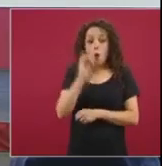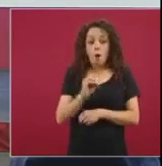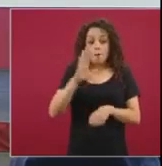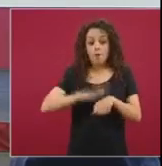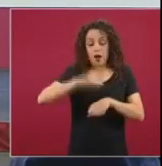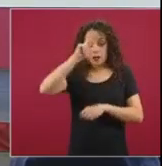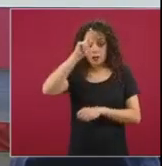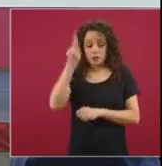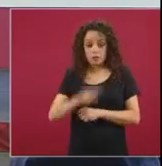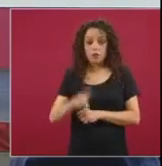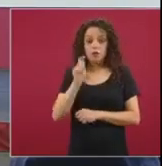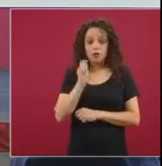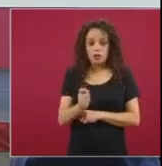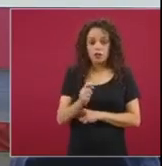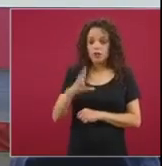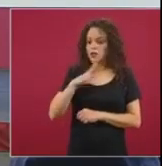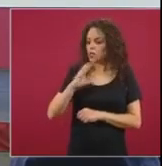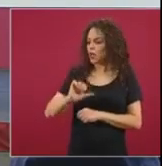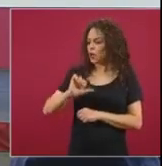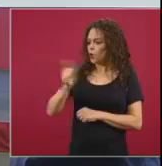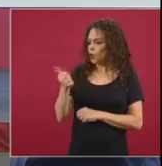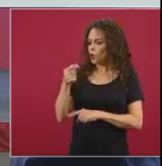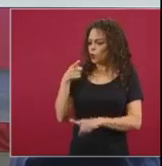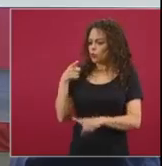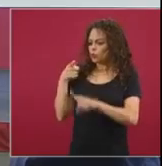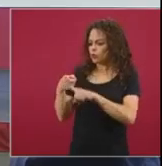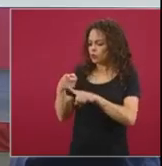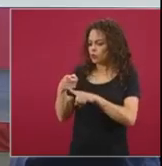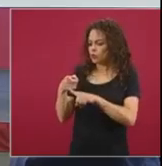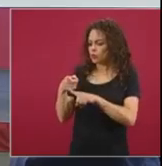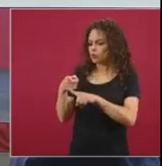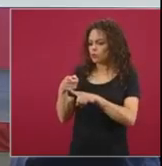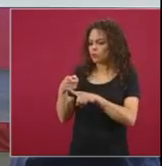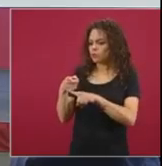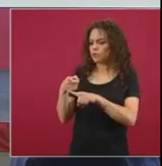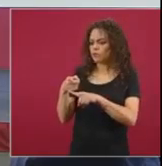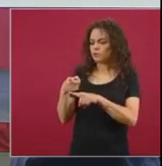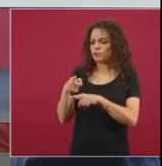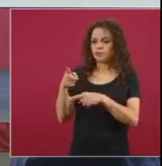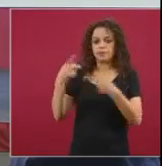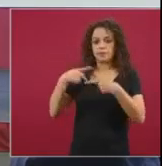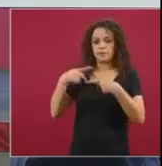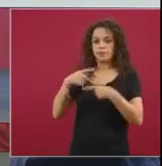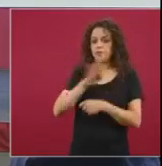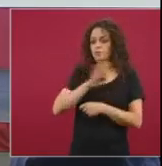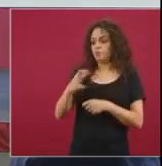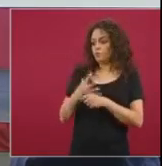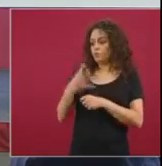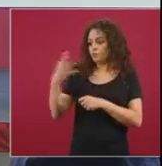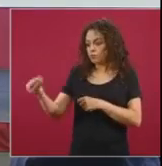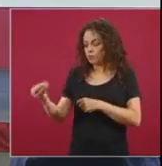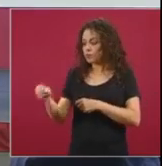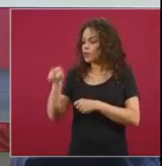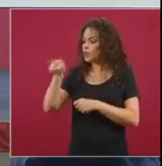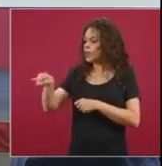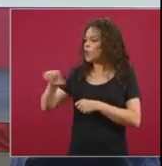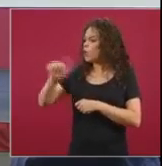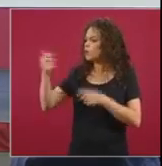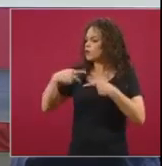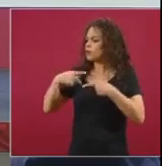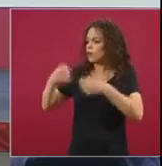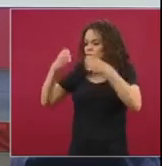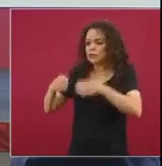no hemos diagnosticado, y que si yo lo regreso a esa persona que sanó a un lugar enfermo, puede volver a enfermar. Entonces es tan